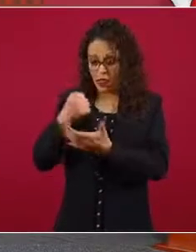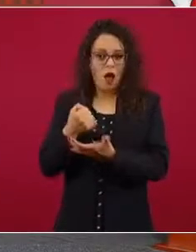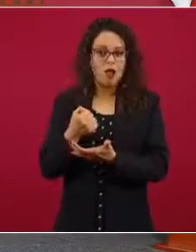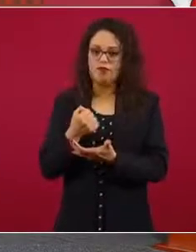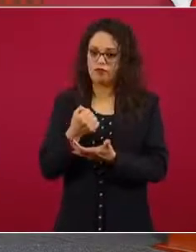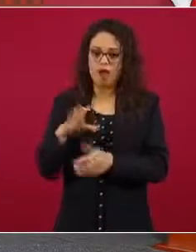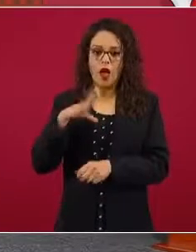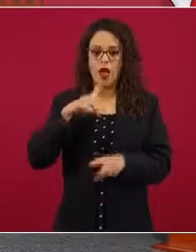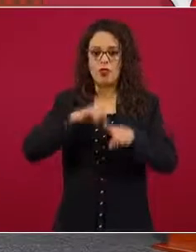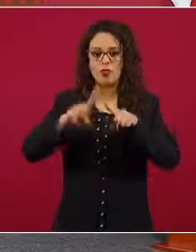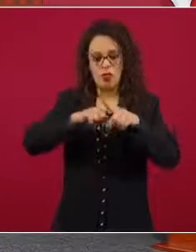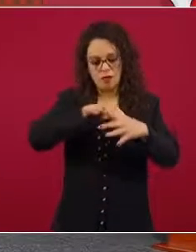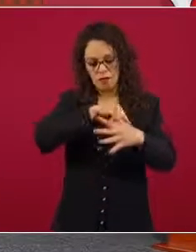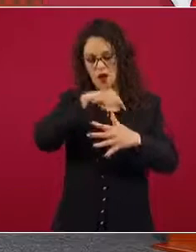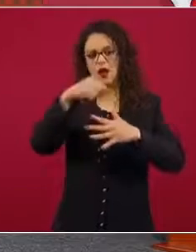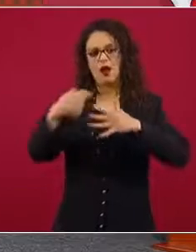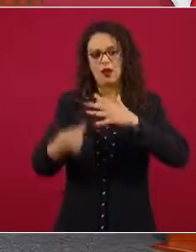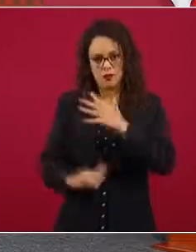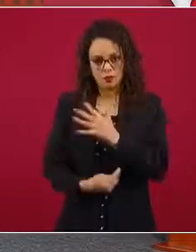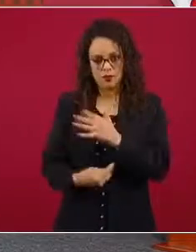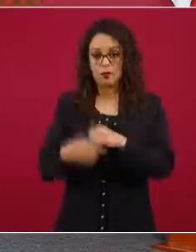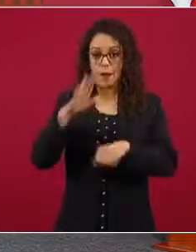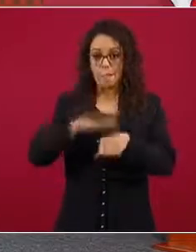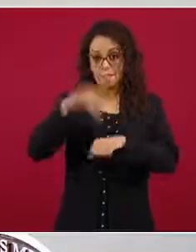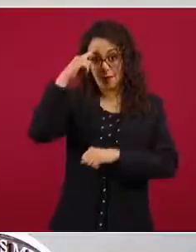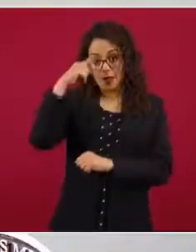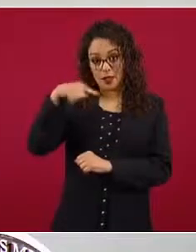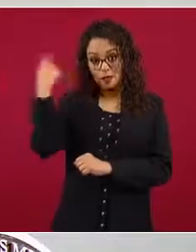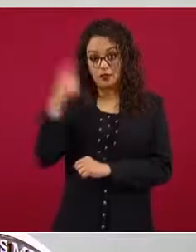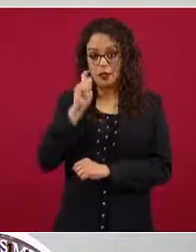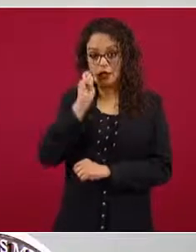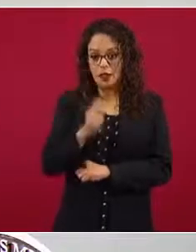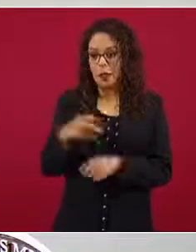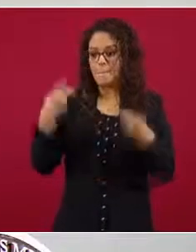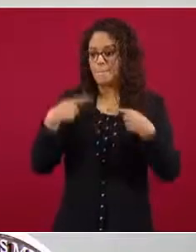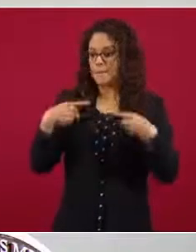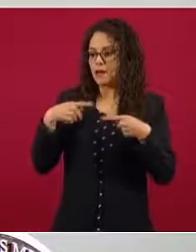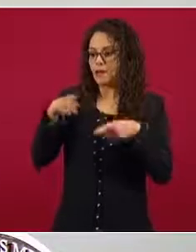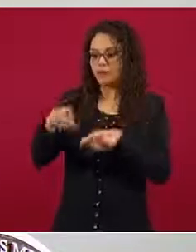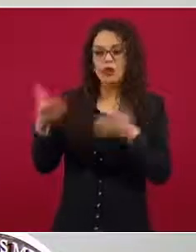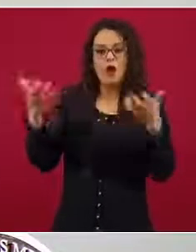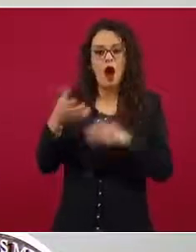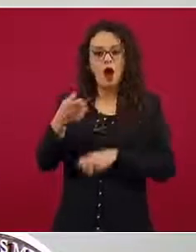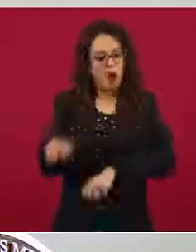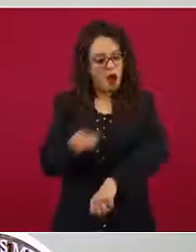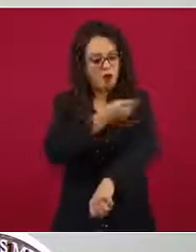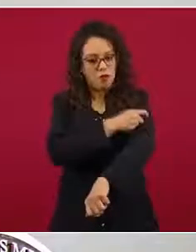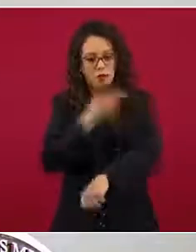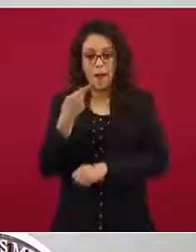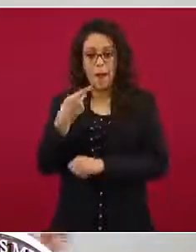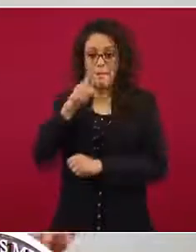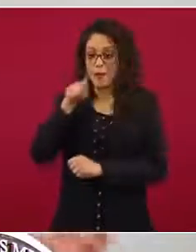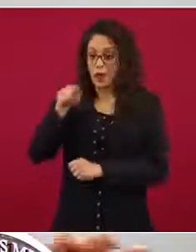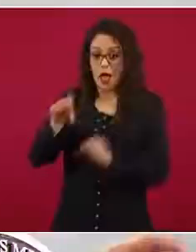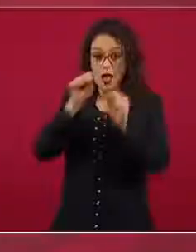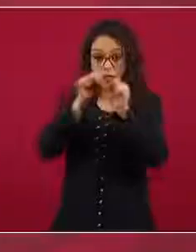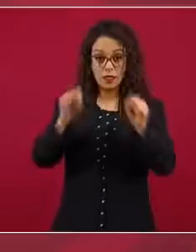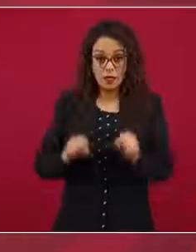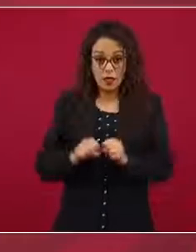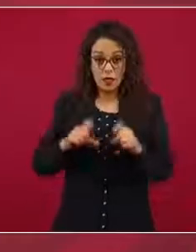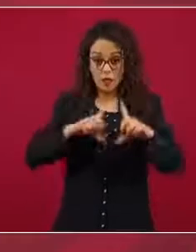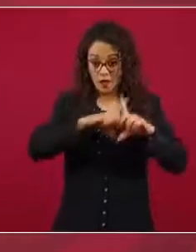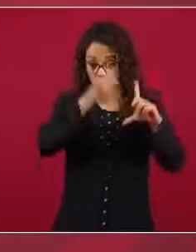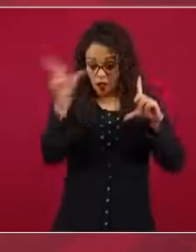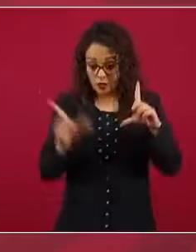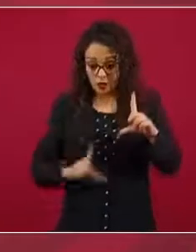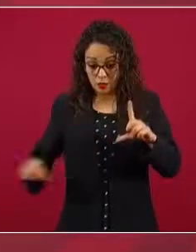son dignos de mención, insisto, que facilitaban el trabajo de la persona vacunadora, pero estaba muy lejos de ser un sistema nacional